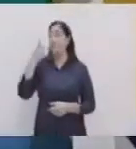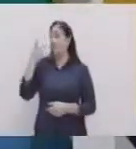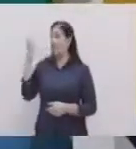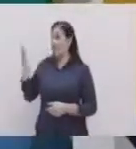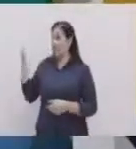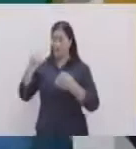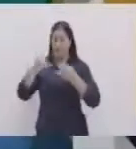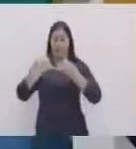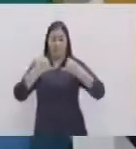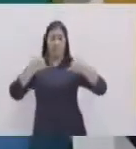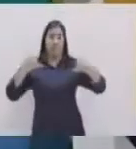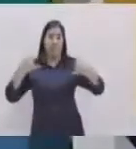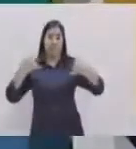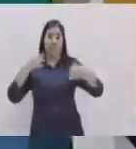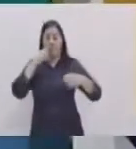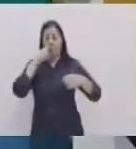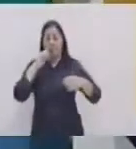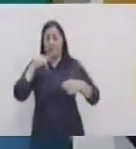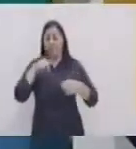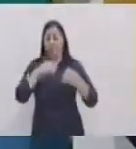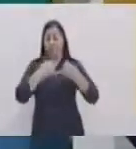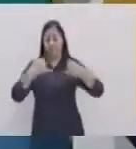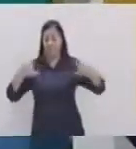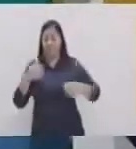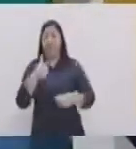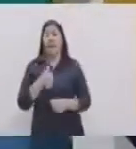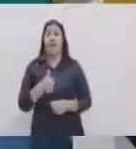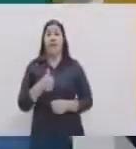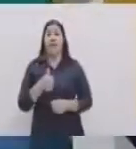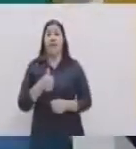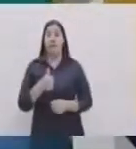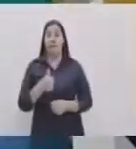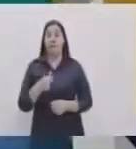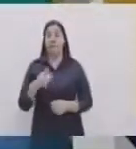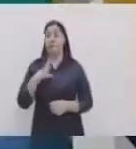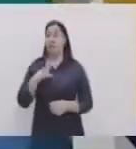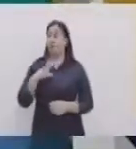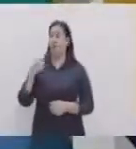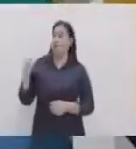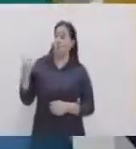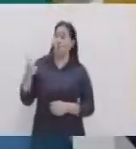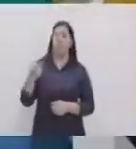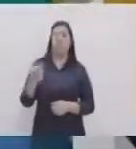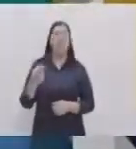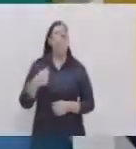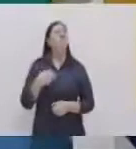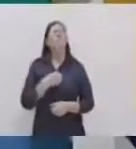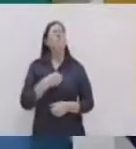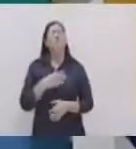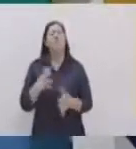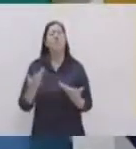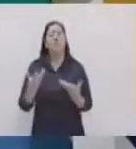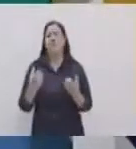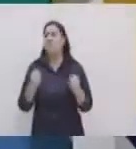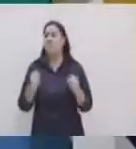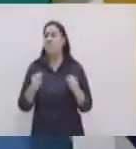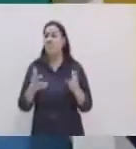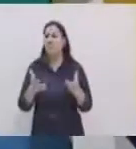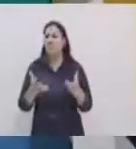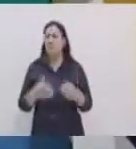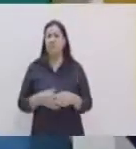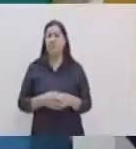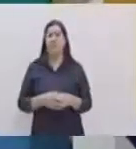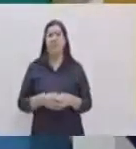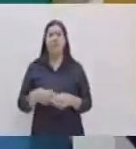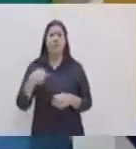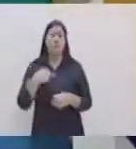A este lo vamos a llamar A. Y aquí lo vamos a acompañar de otros dos segmentos. ¿Qué es lo que quiero yo alcanzar acá? ¿Se